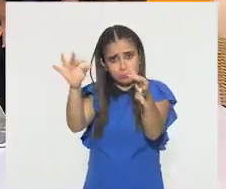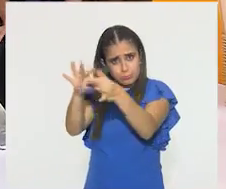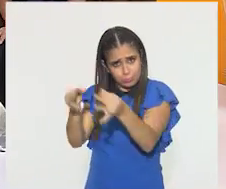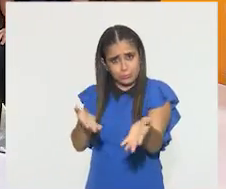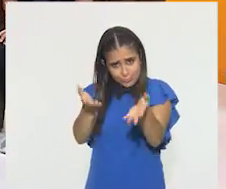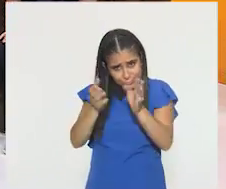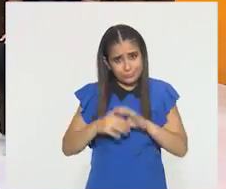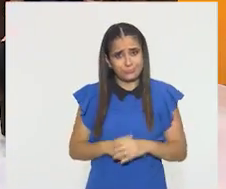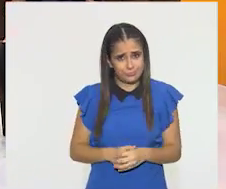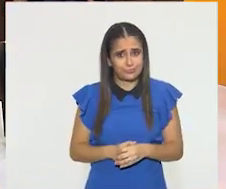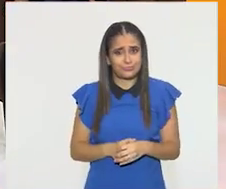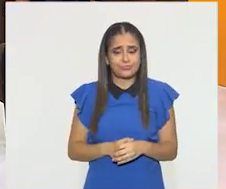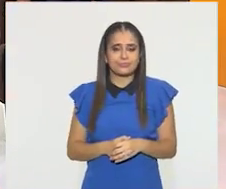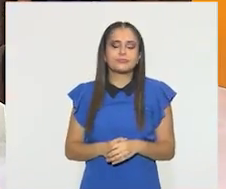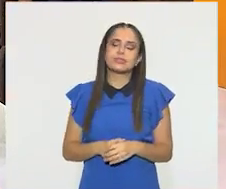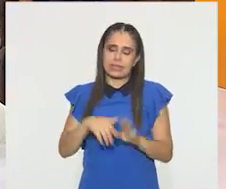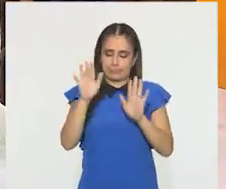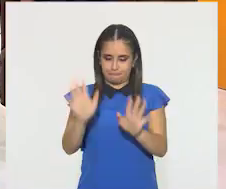Muy bien.